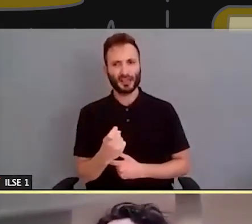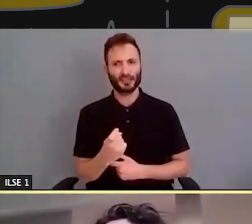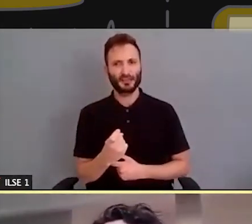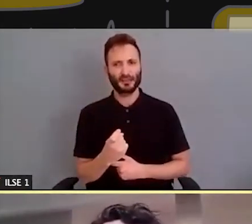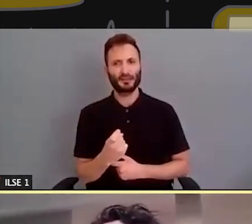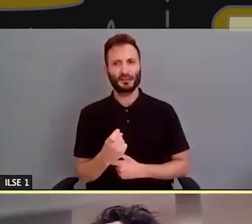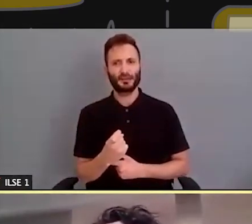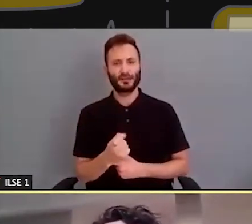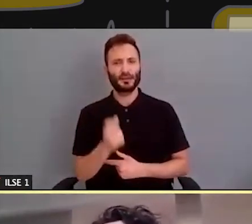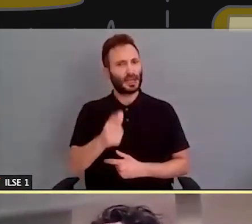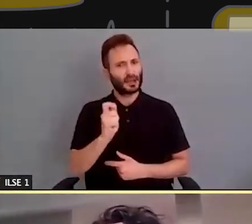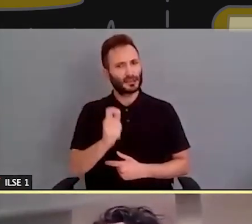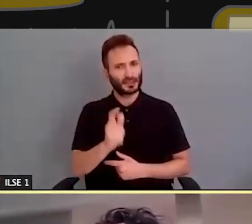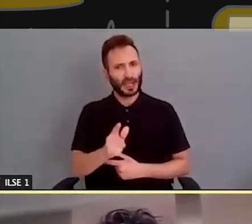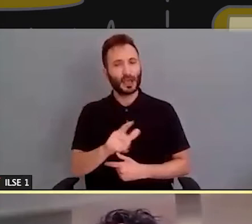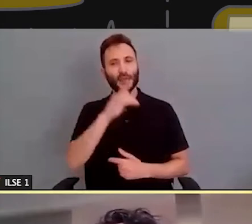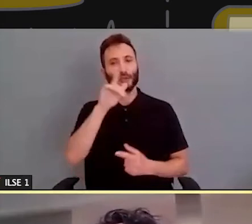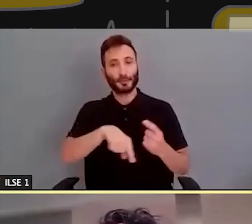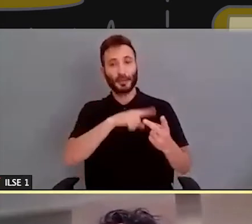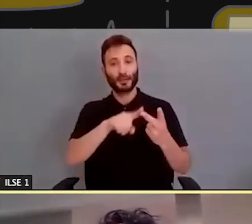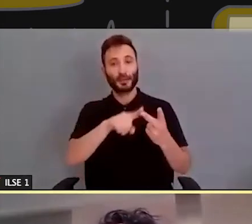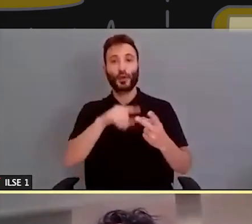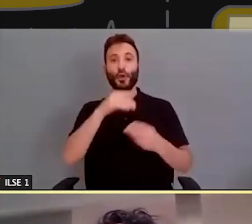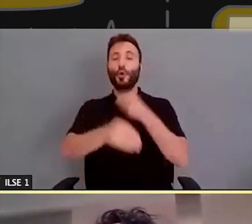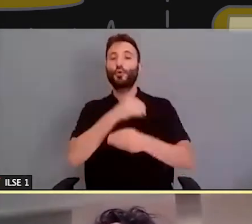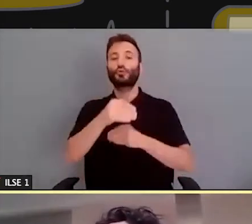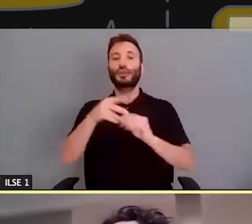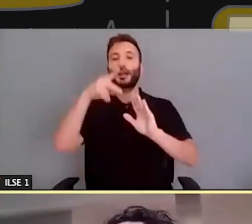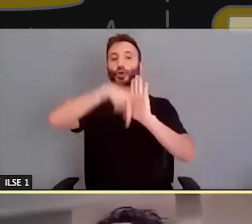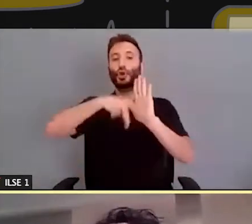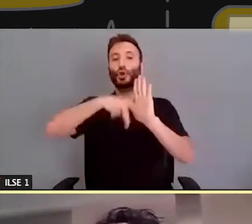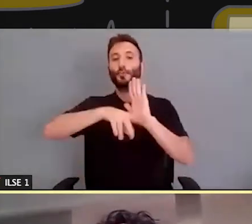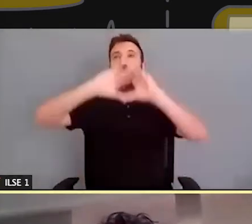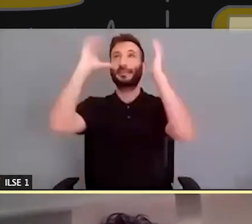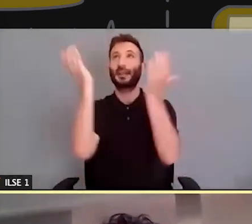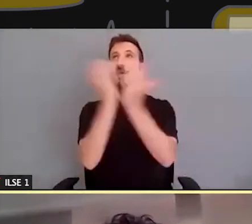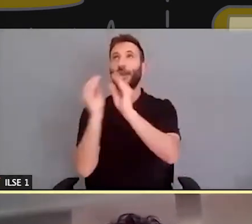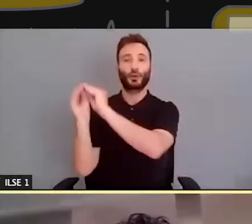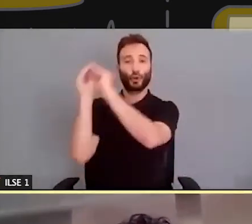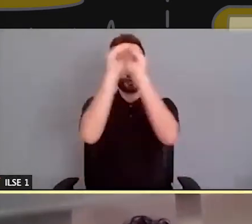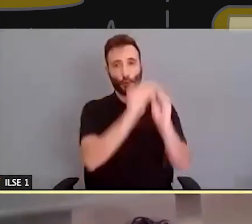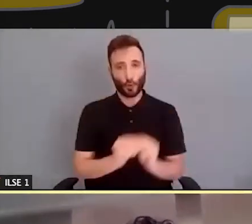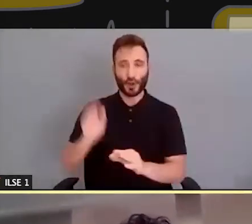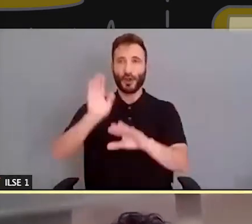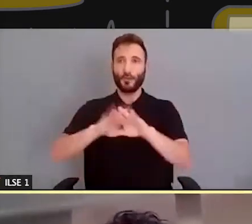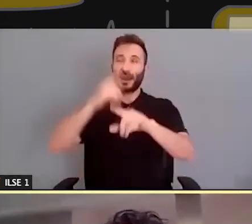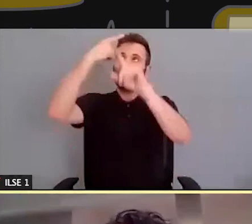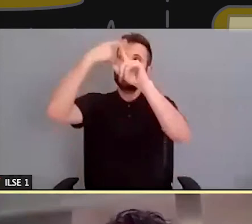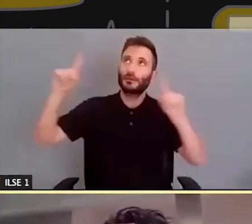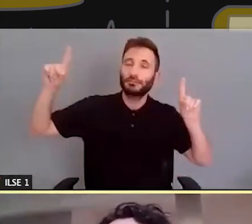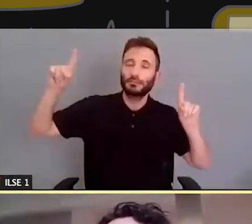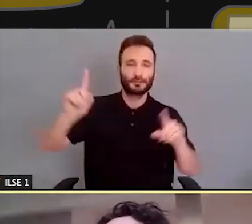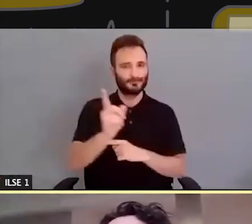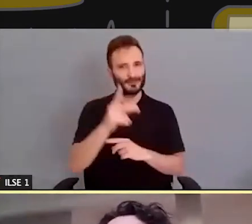más acuciantes, utilizar estándares internacionales en todo el mundo, evitando esa parcelación o